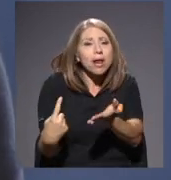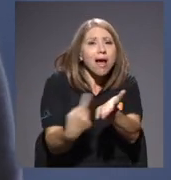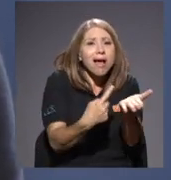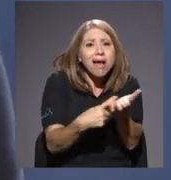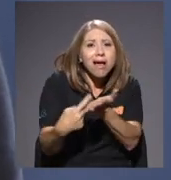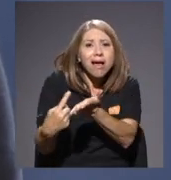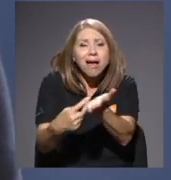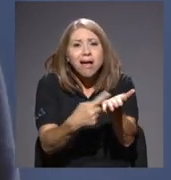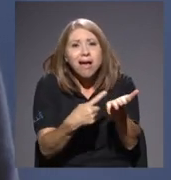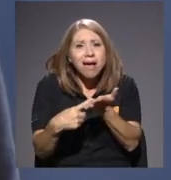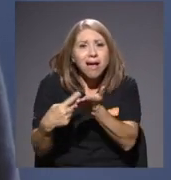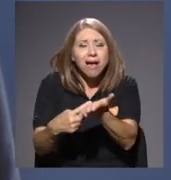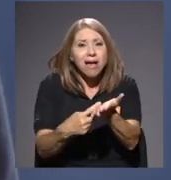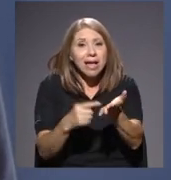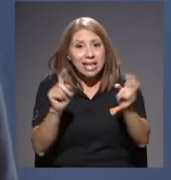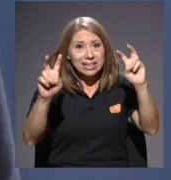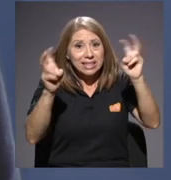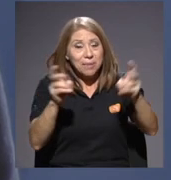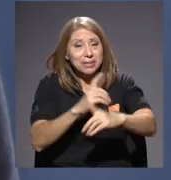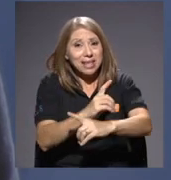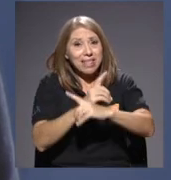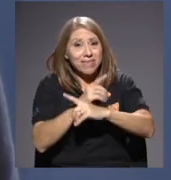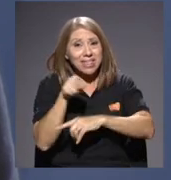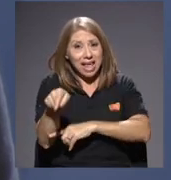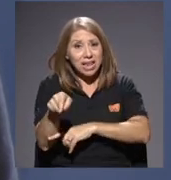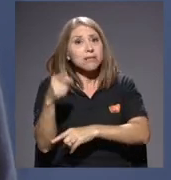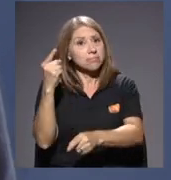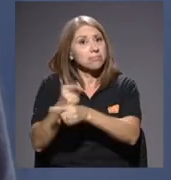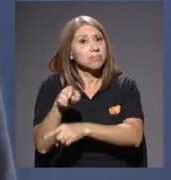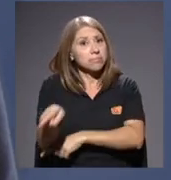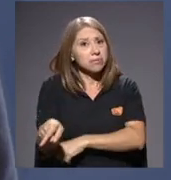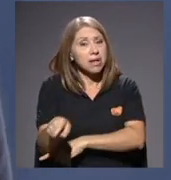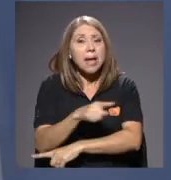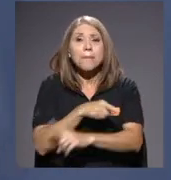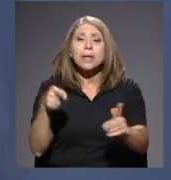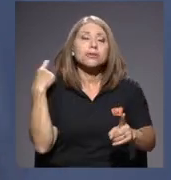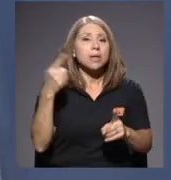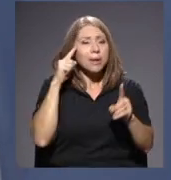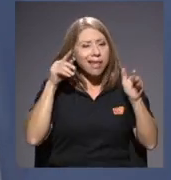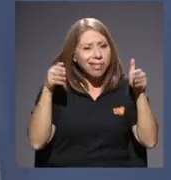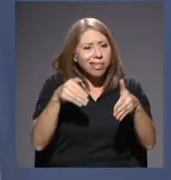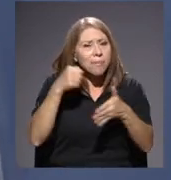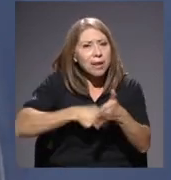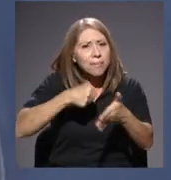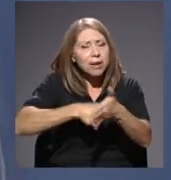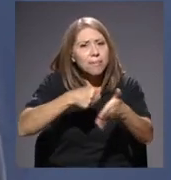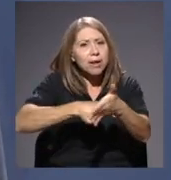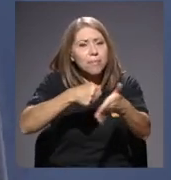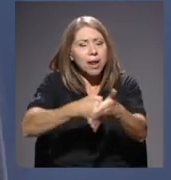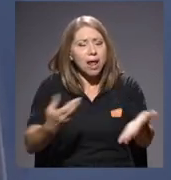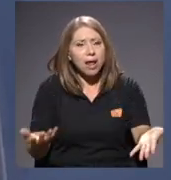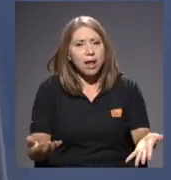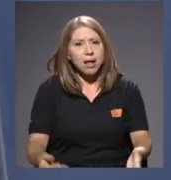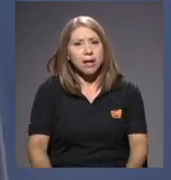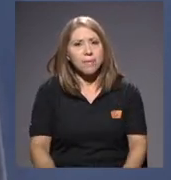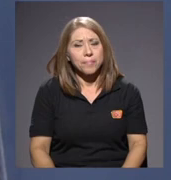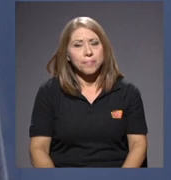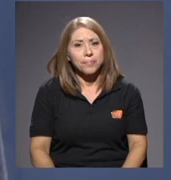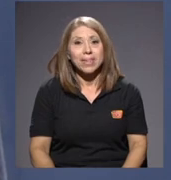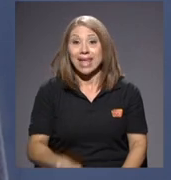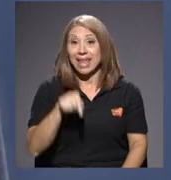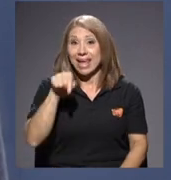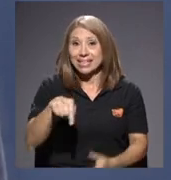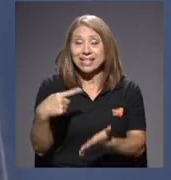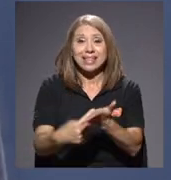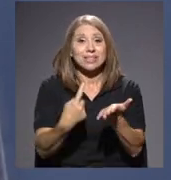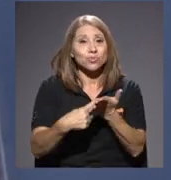sector que tenía muchísima razón, pero que se enfrascó en pelear. Y nada más quiero agregar algo más. Esta